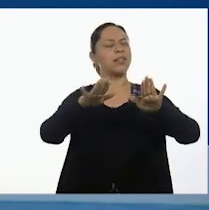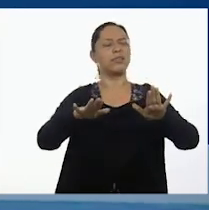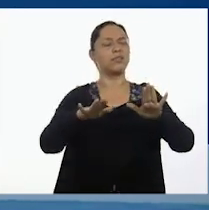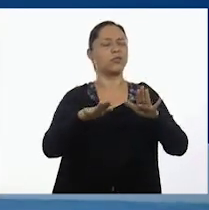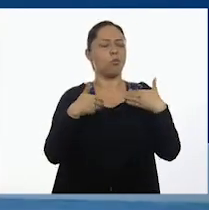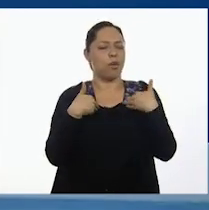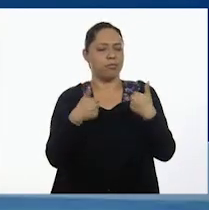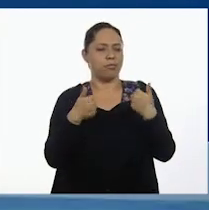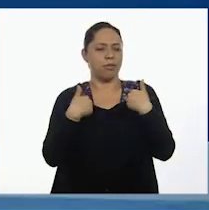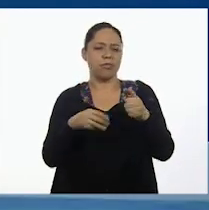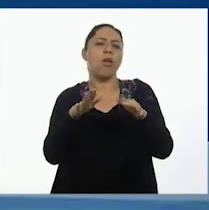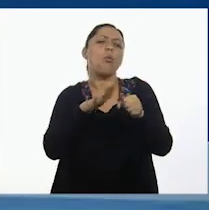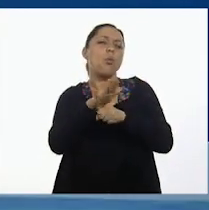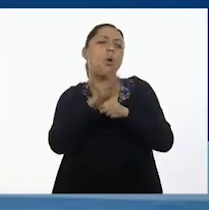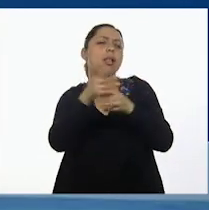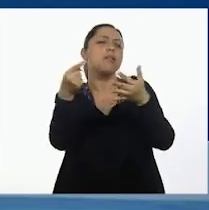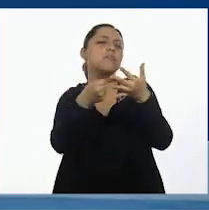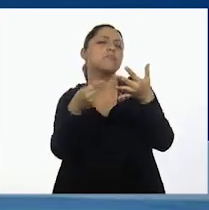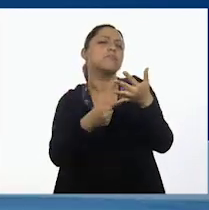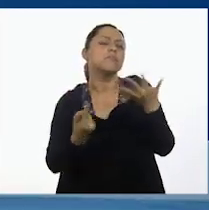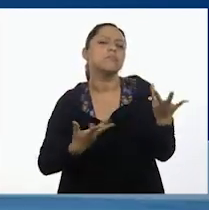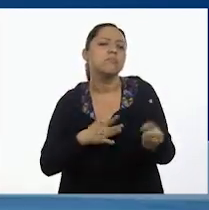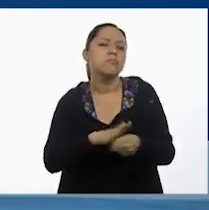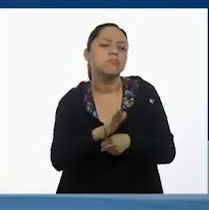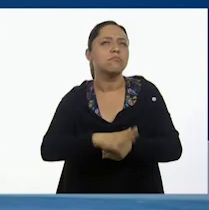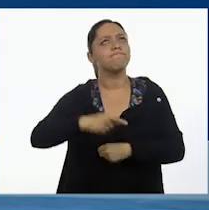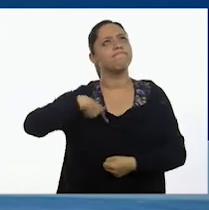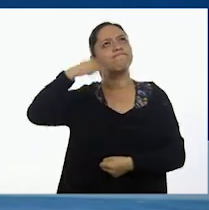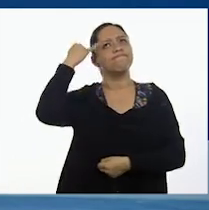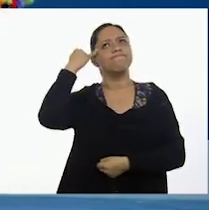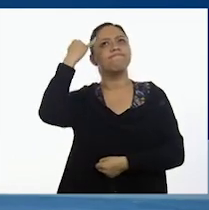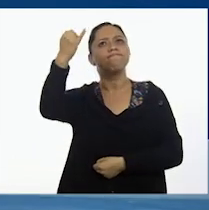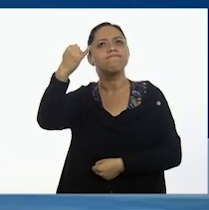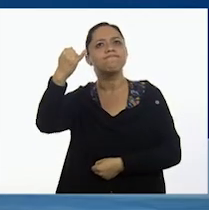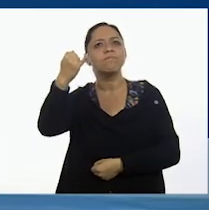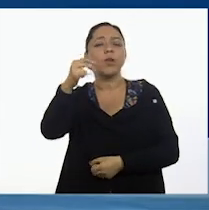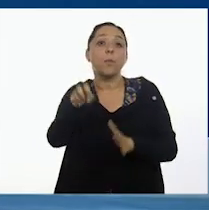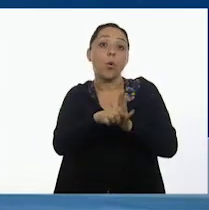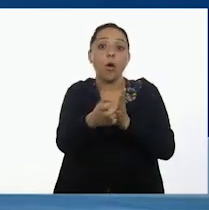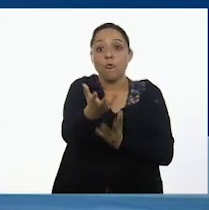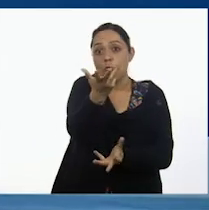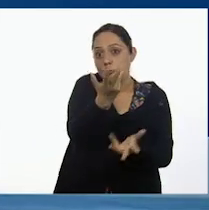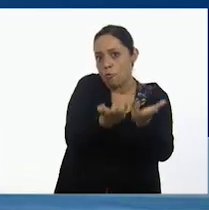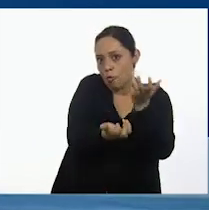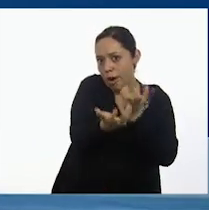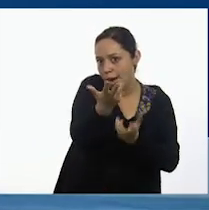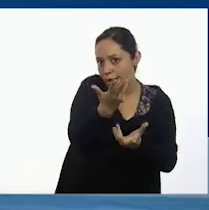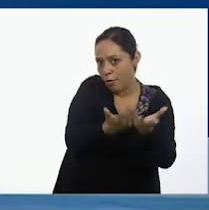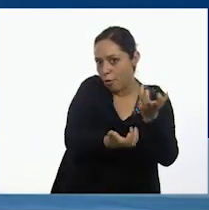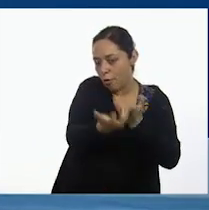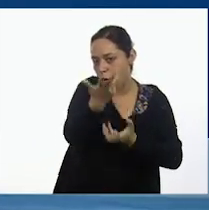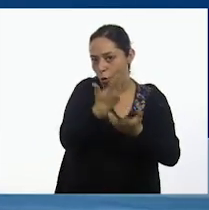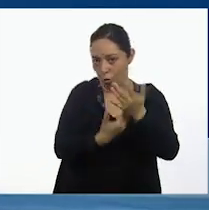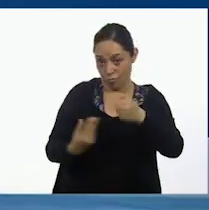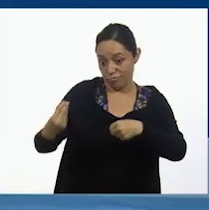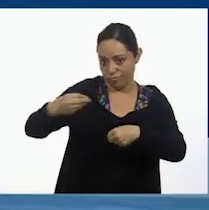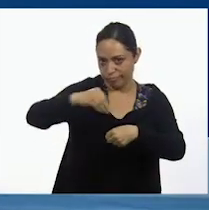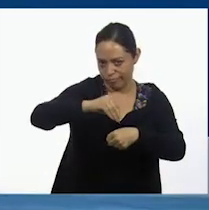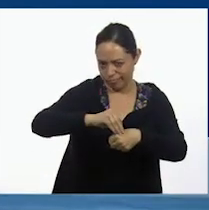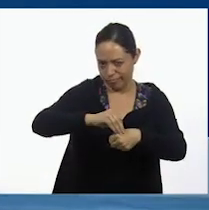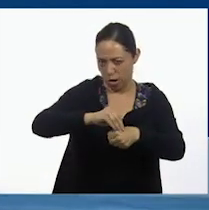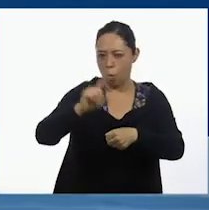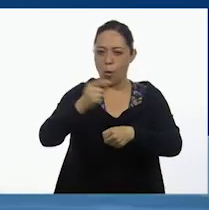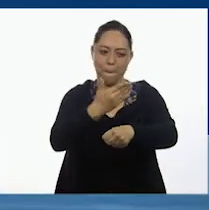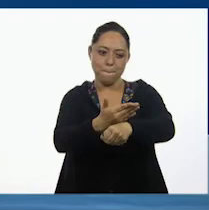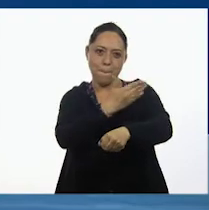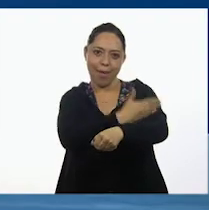cuáles elementos sugiere? Bueno, a mí se me ocurre el fuego. Y por eso, por la fogata al momento